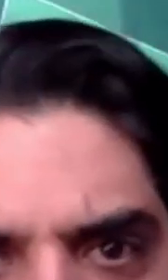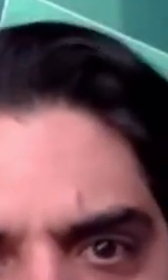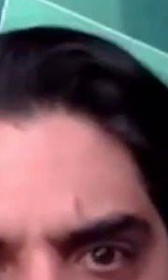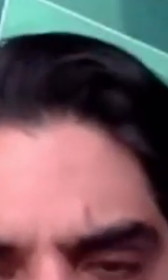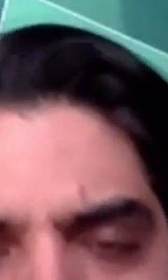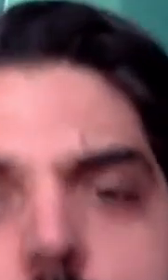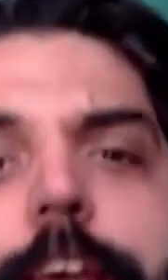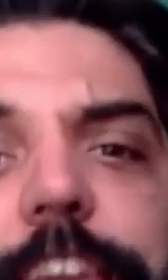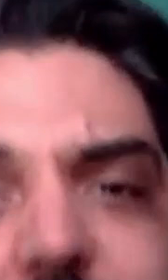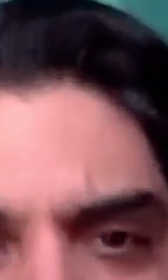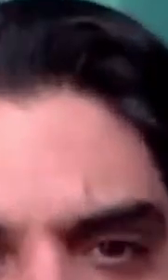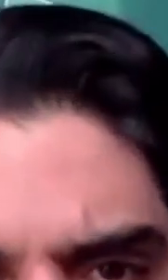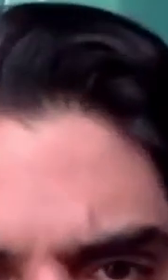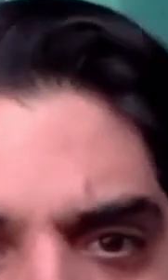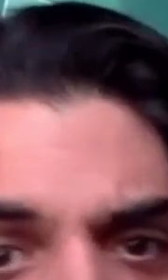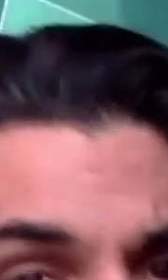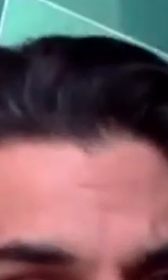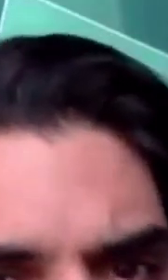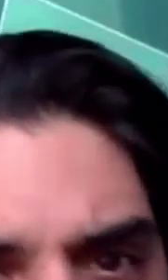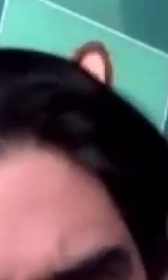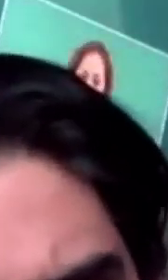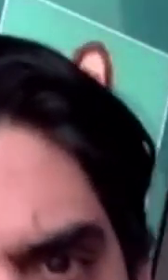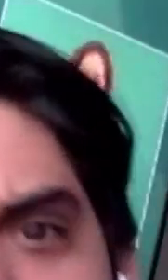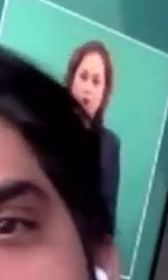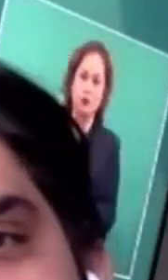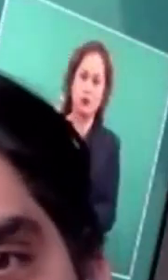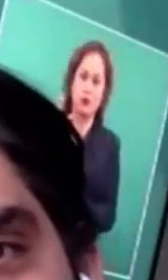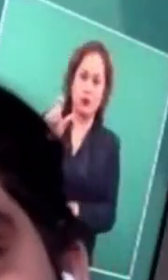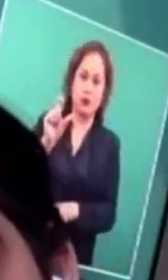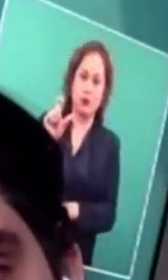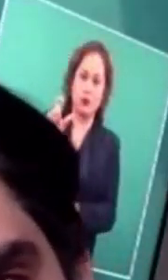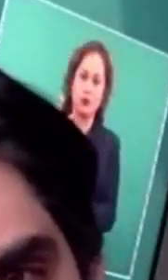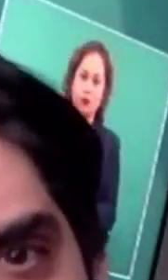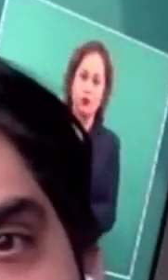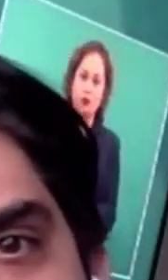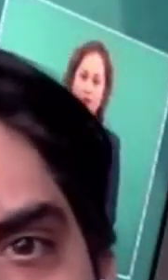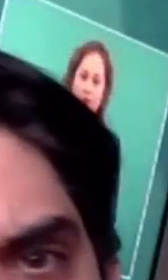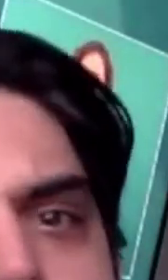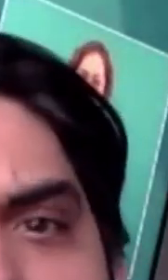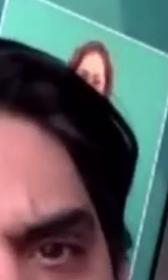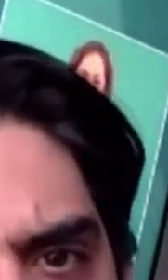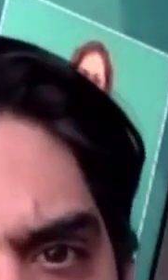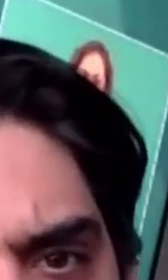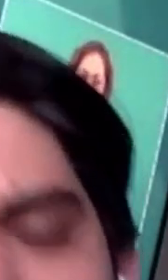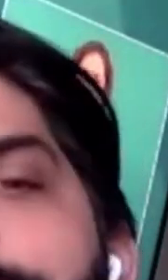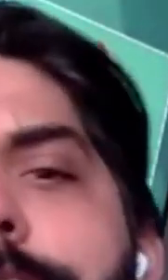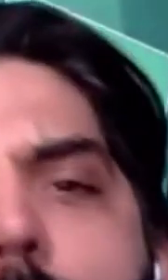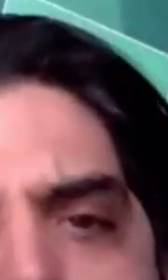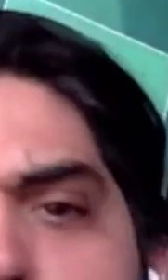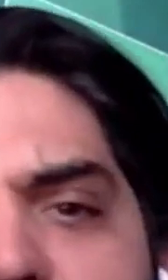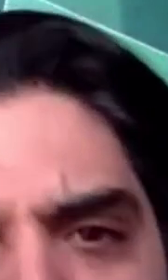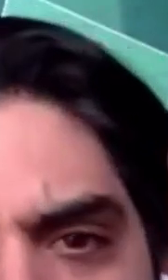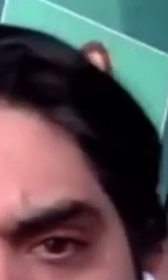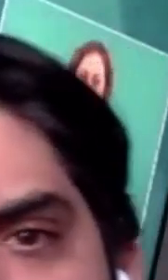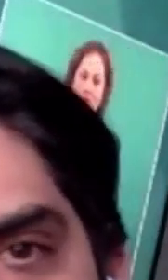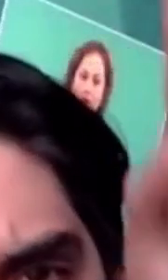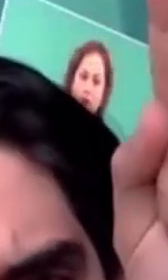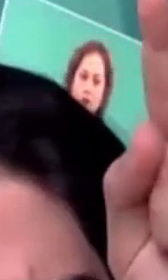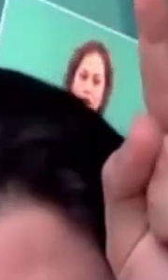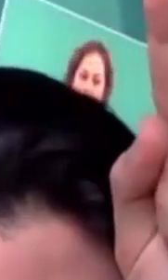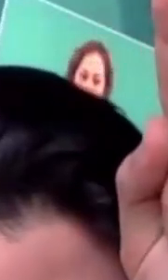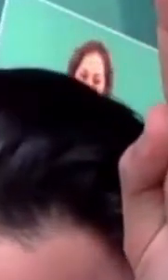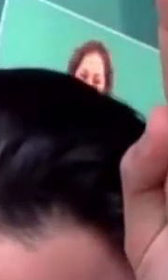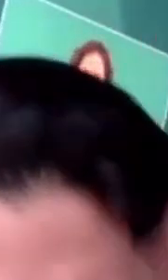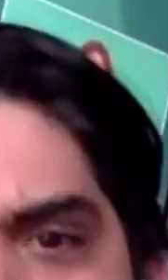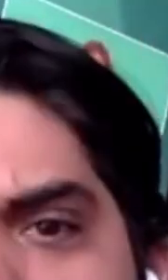por la razón y el derecho, y así, incluso con las intentonas golpistas de estos títeres de la oligarquía, habremos de triunfar